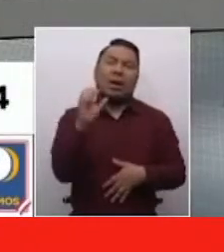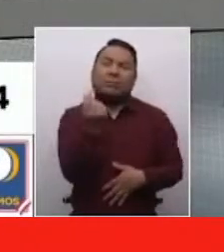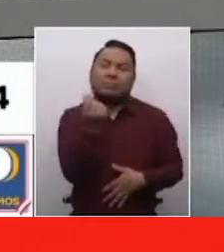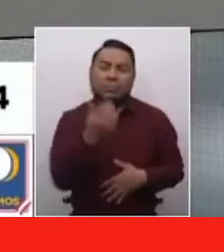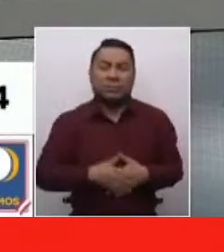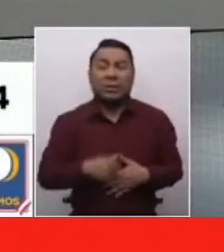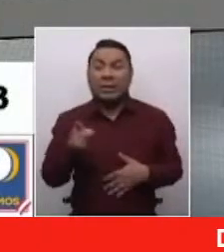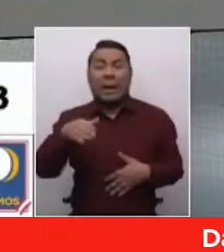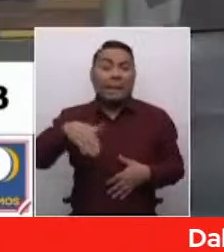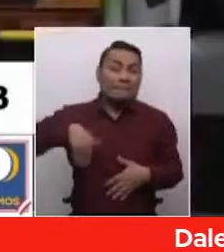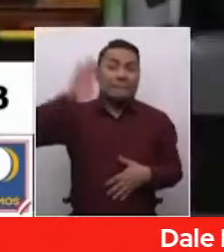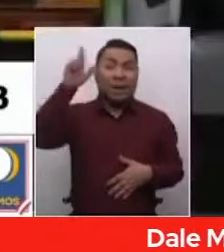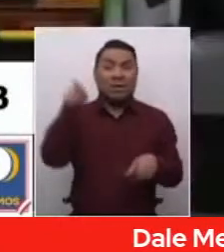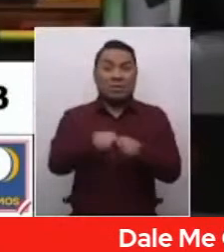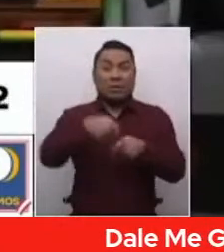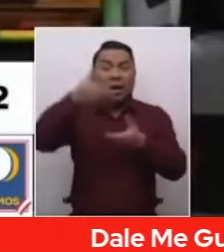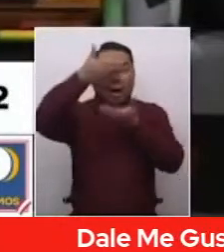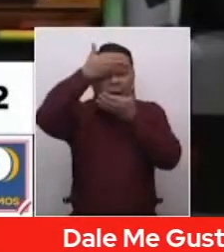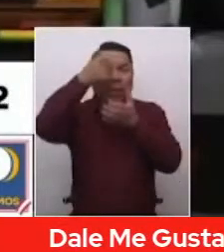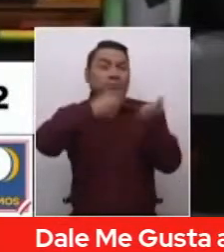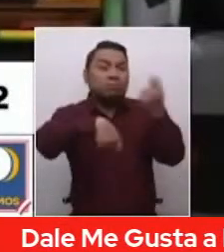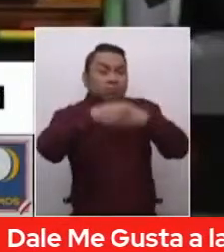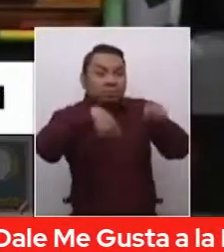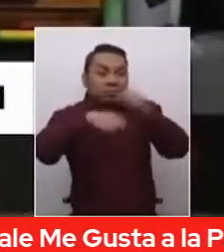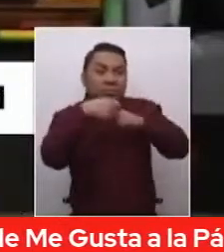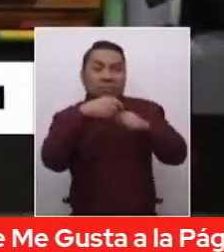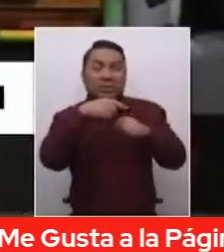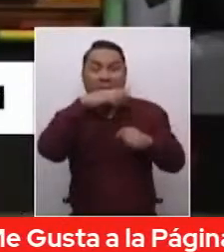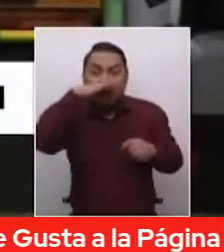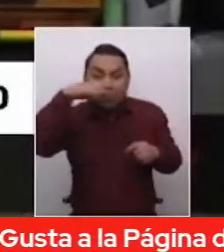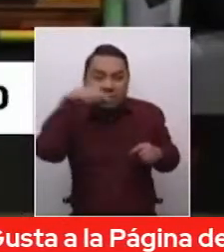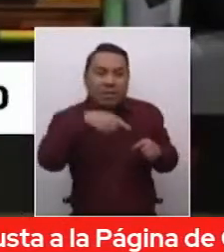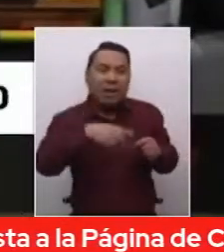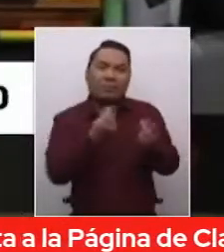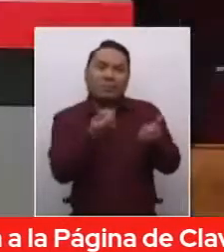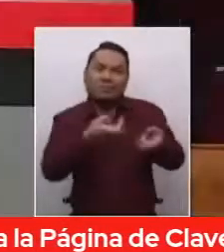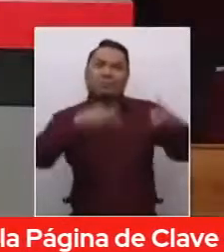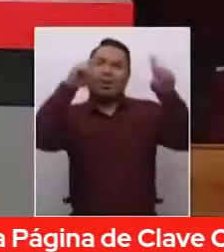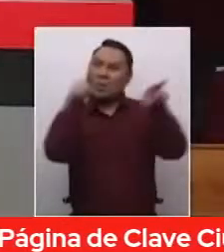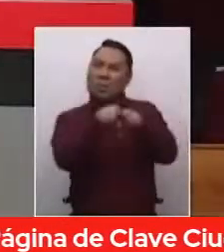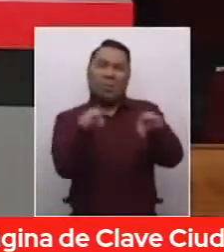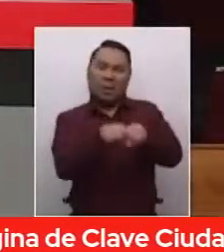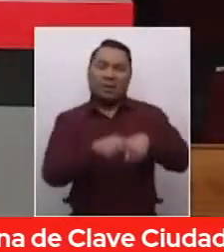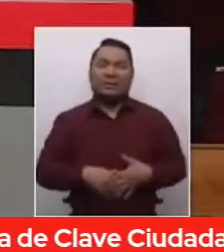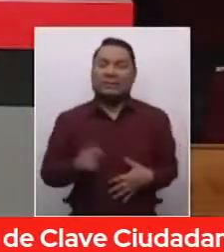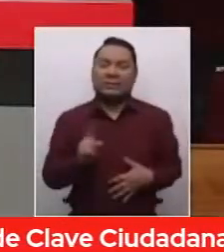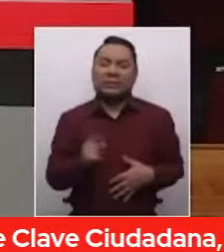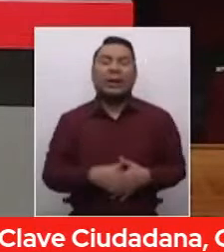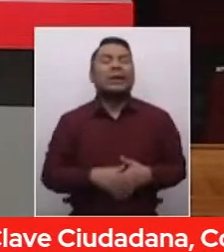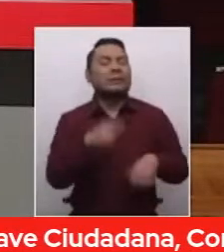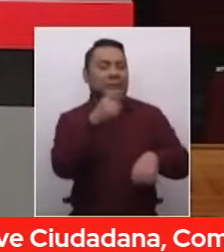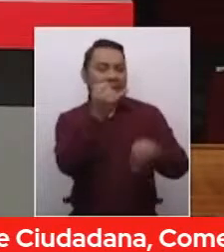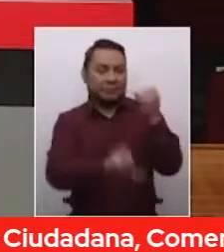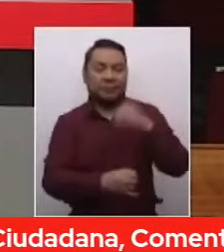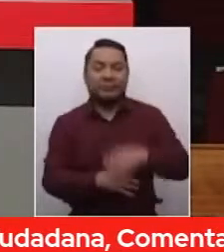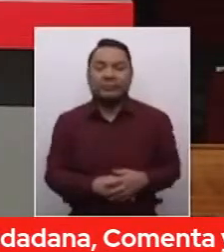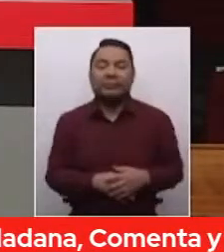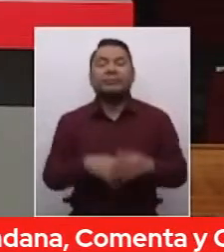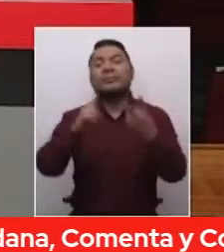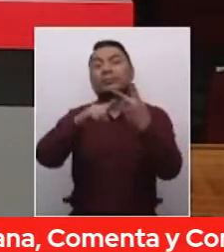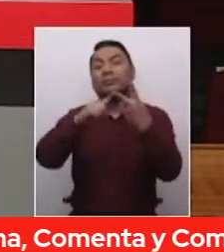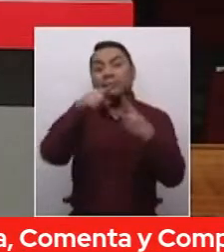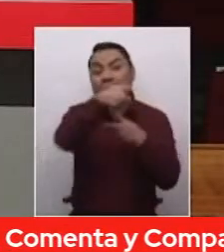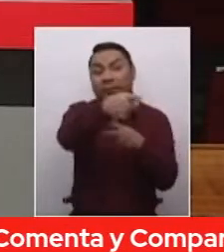inclusive más que los mismos narcotraficantes. Entonces, eso no lo permitimos. En su gestión, ¿será una